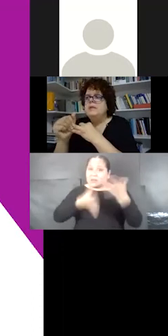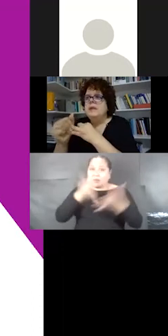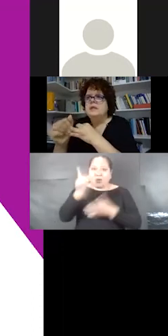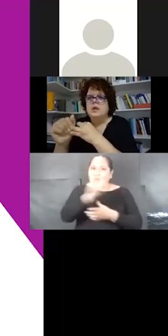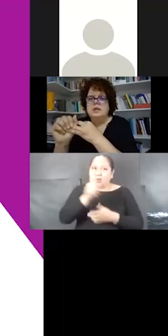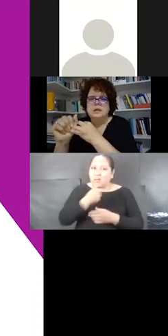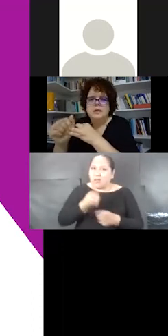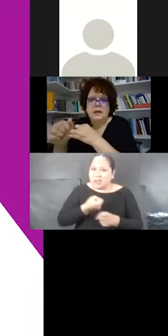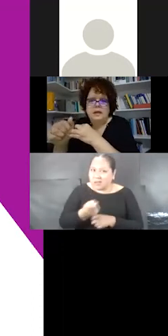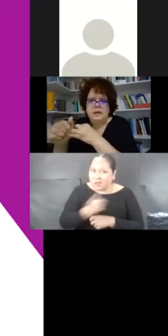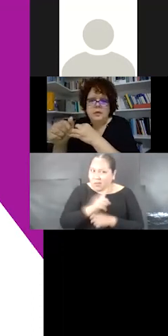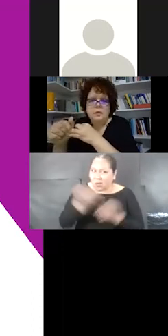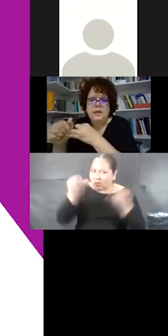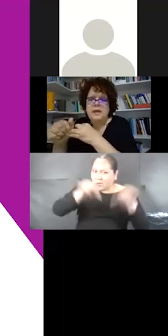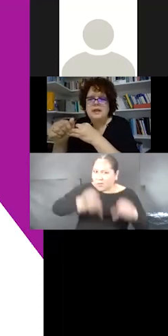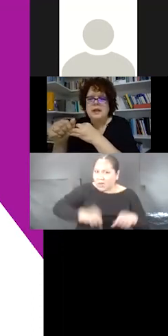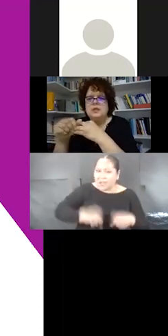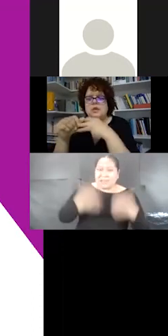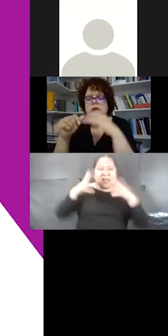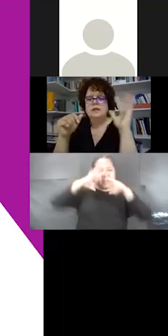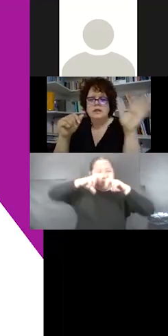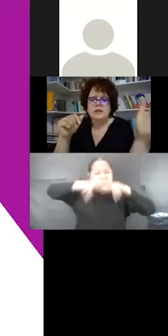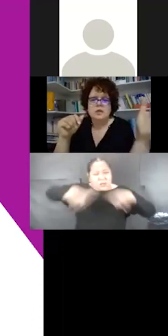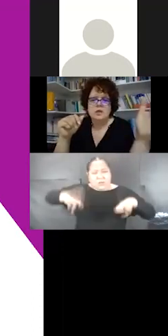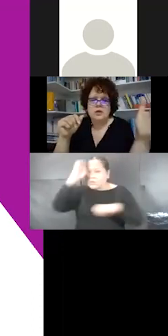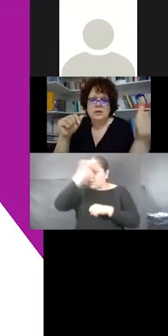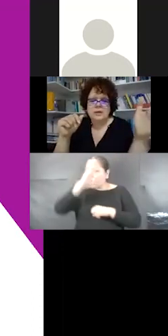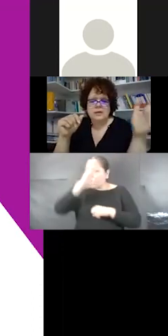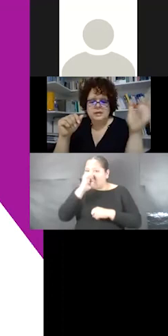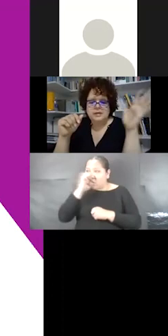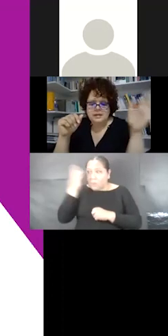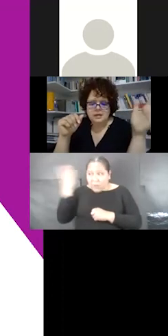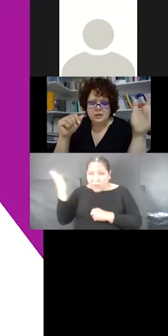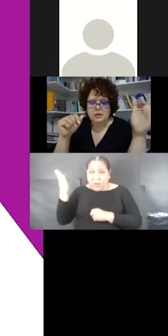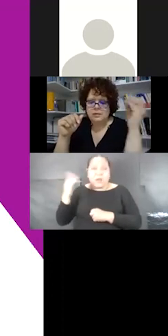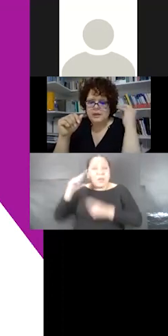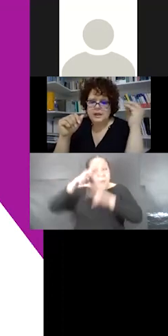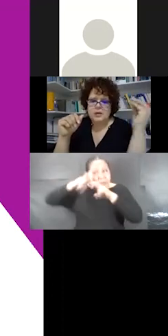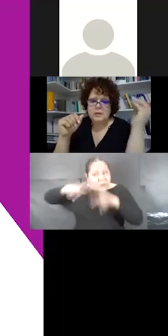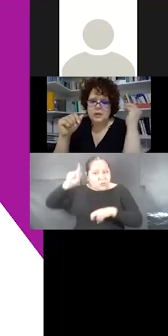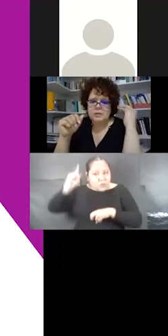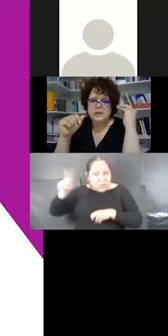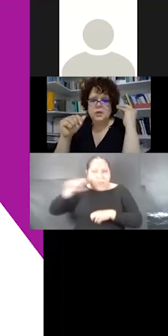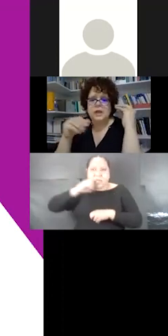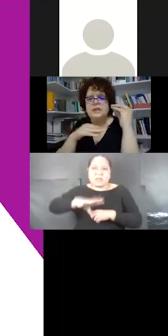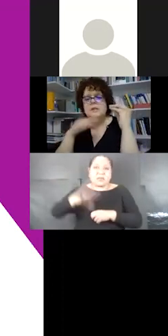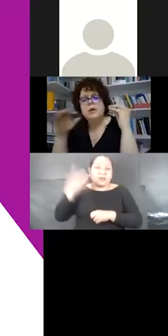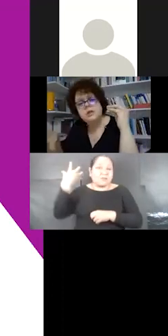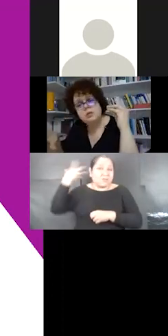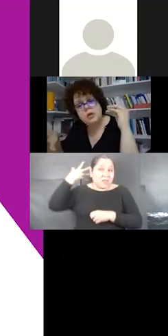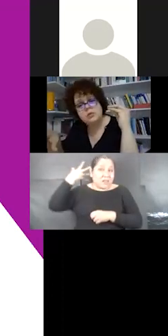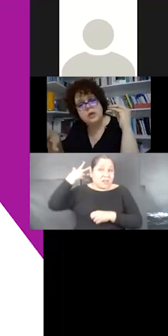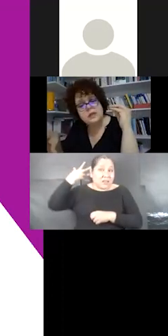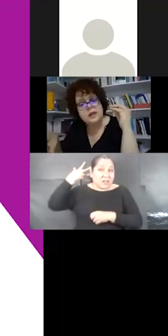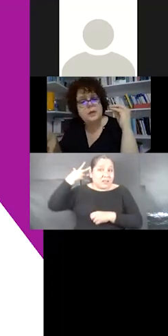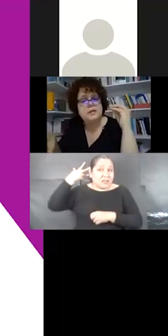hay investigaciones en Europa que dice que los chicos que han tenido, que han sido implantados, le han puesto el implante coclear, tienen mejores